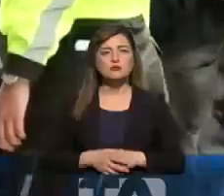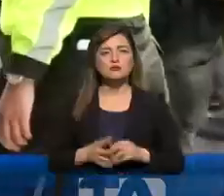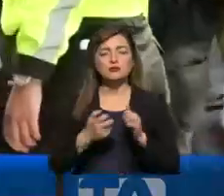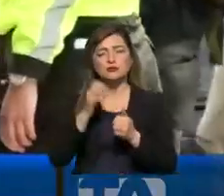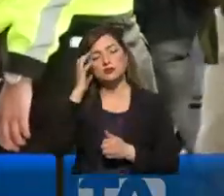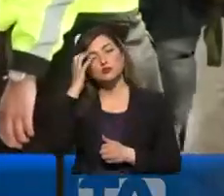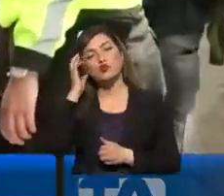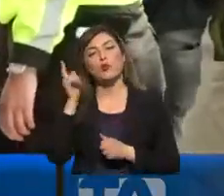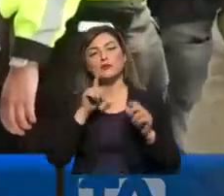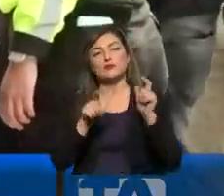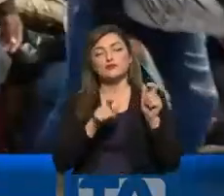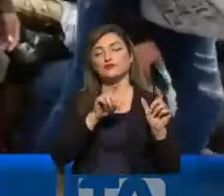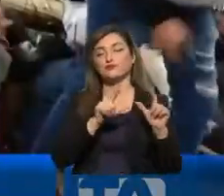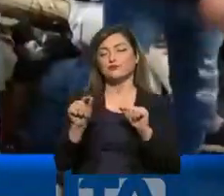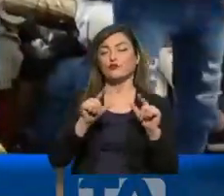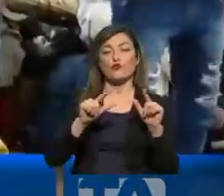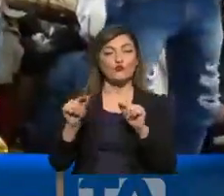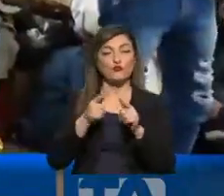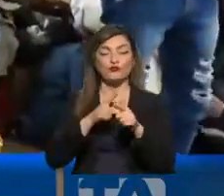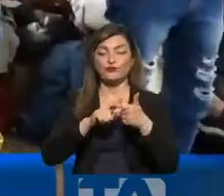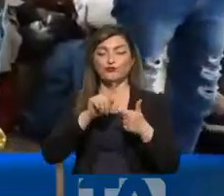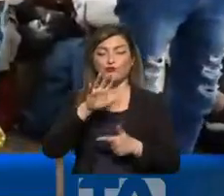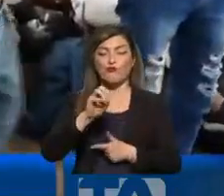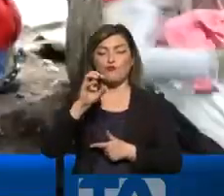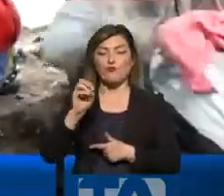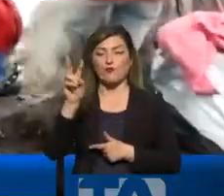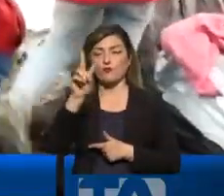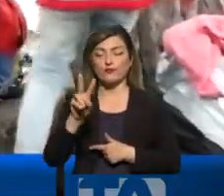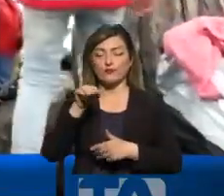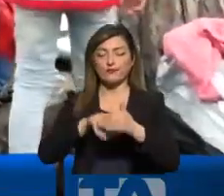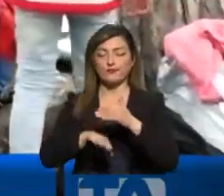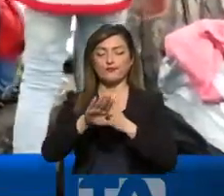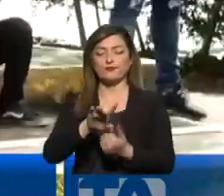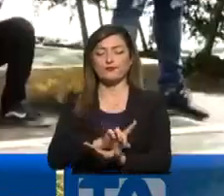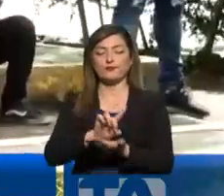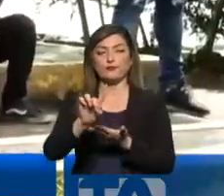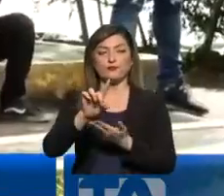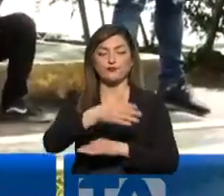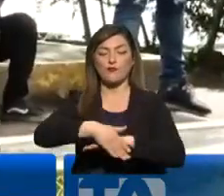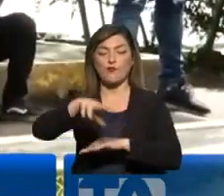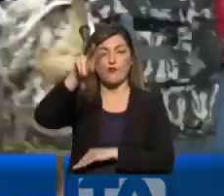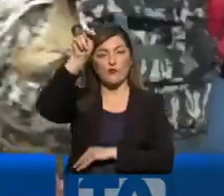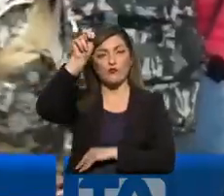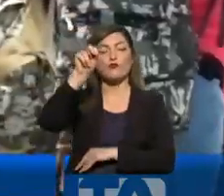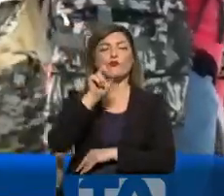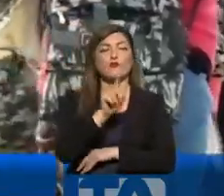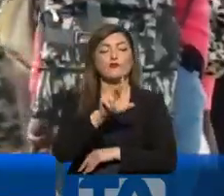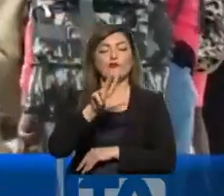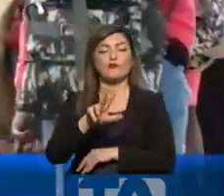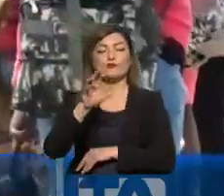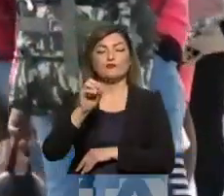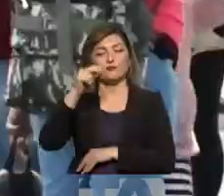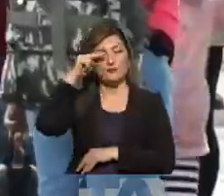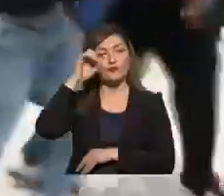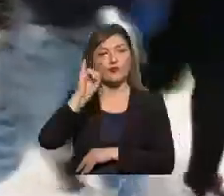y preocupante es la migración irregular, con un promedio de 500 venezolanos que ingresan semanalmente por la frontera norte y 130